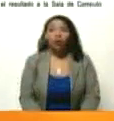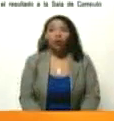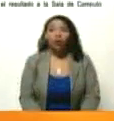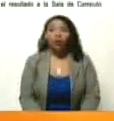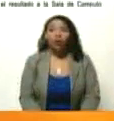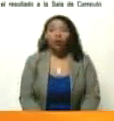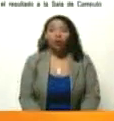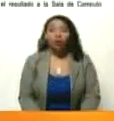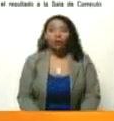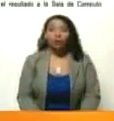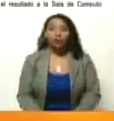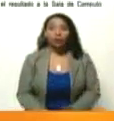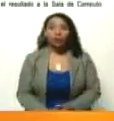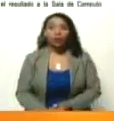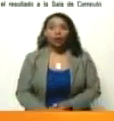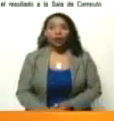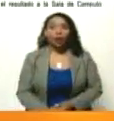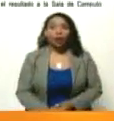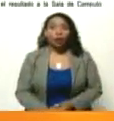anotando?